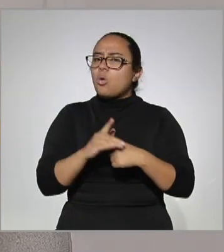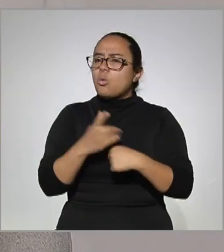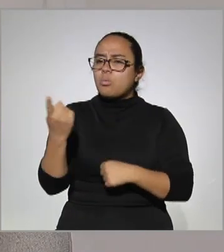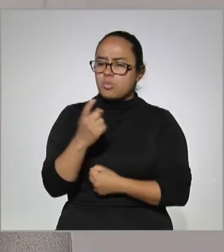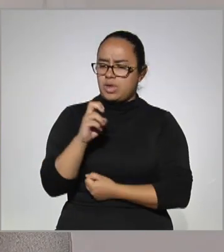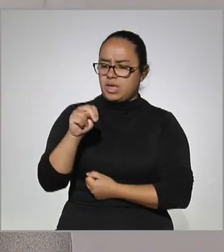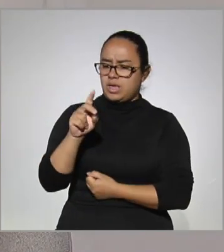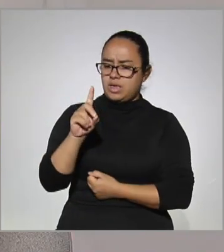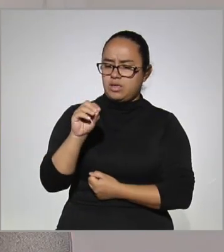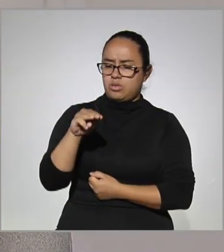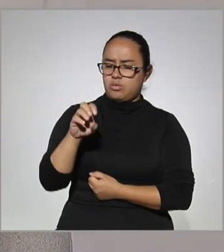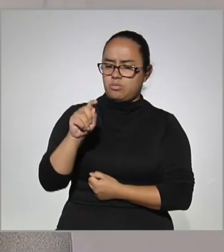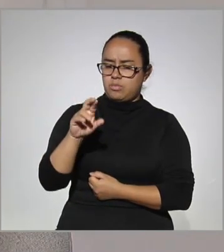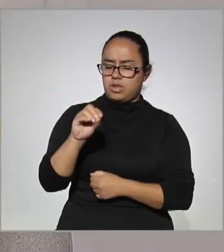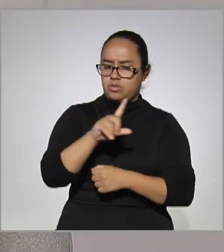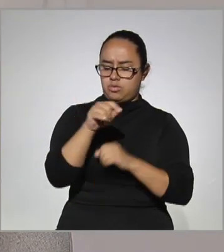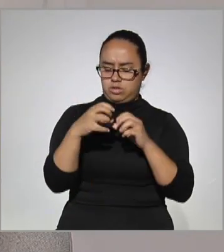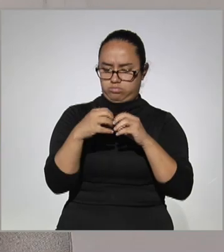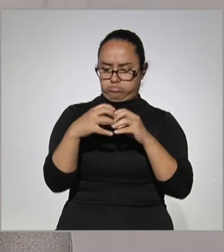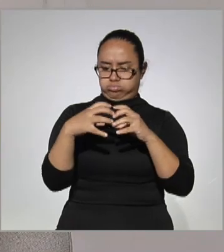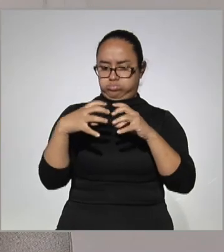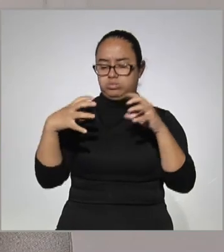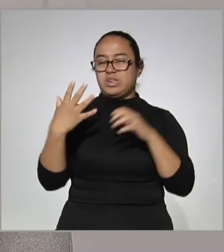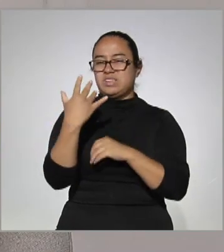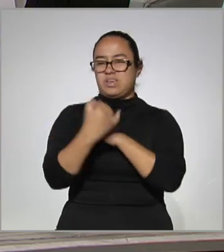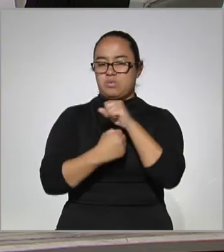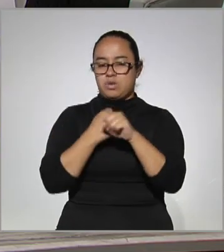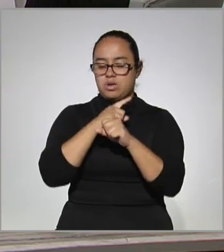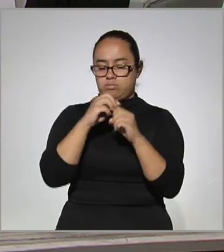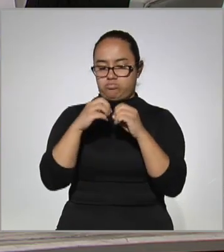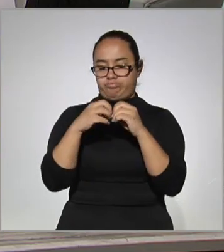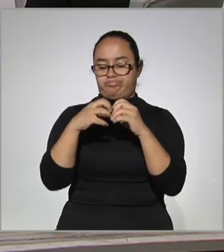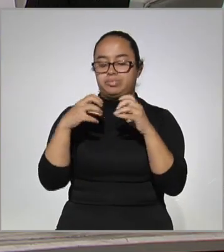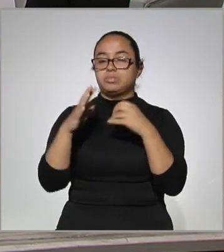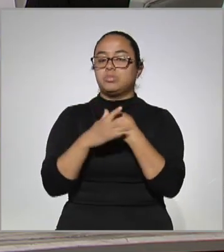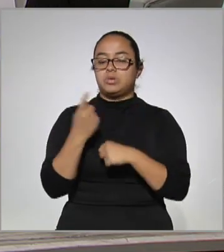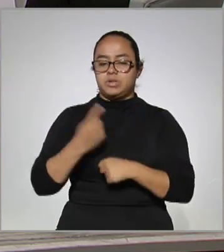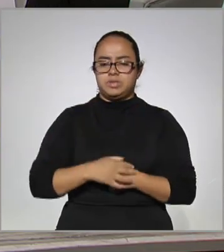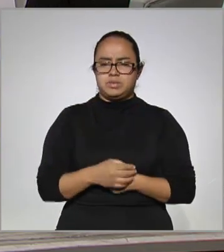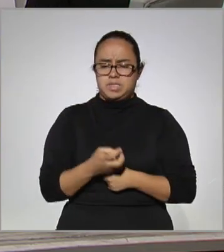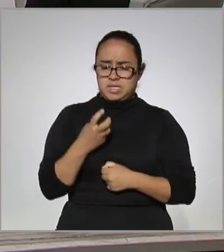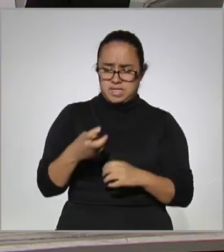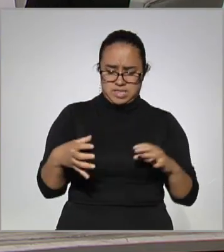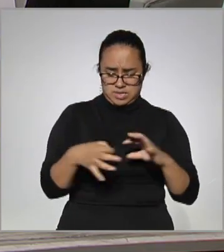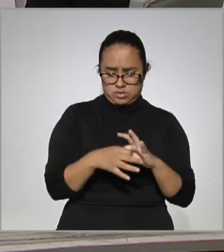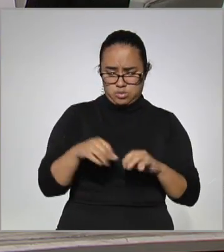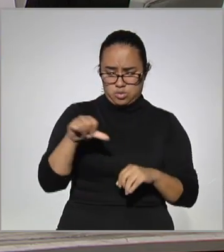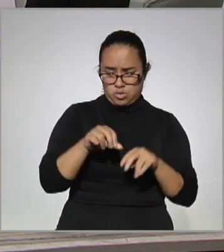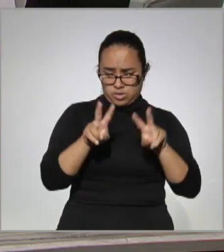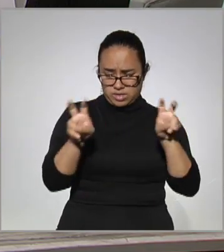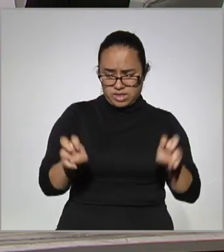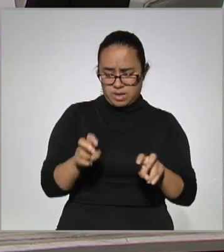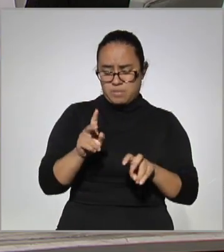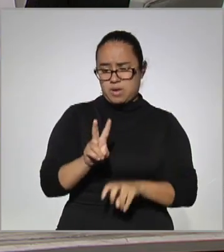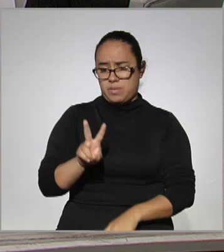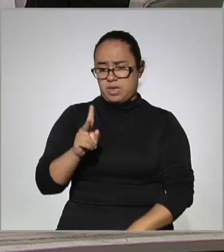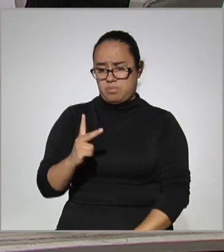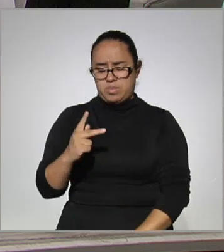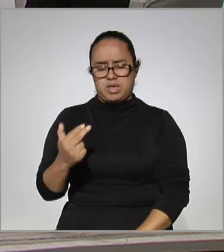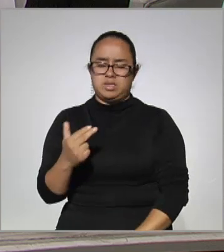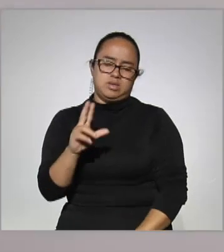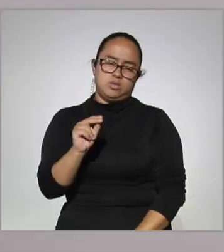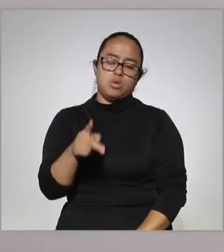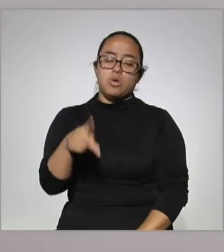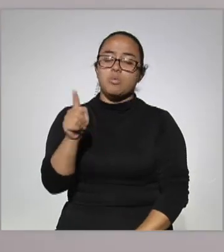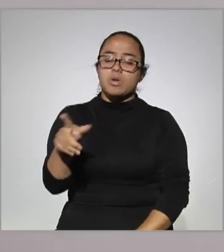se engruesa después de los 50 años. Bueno, eso no tiene mucho que ver con el tema de papiloma, pero se puede engrosar